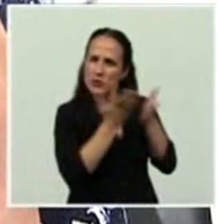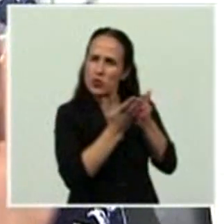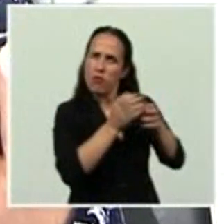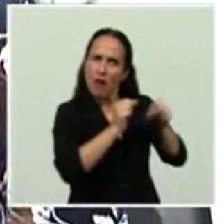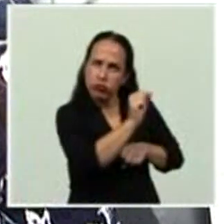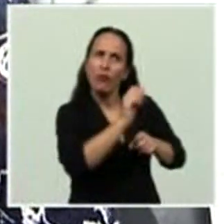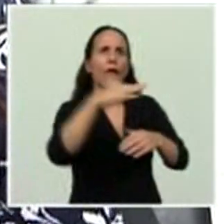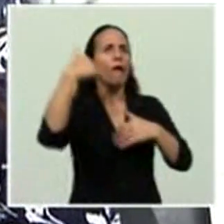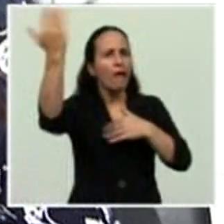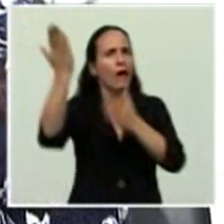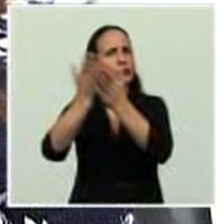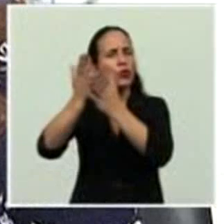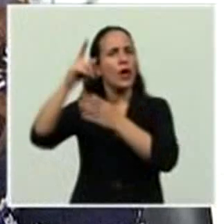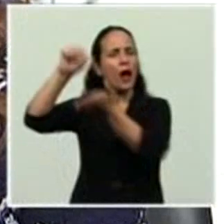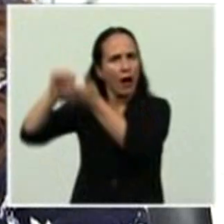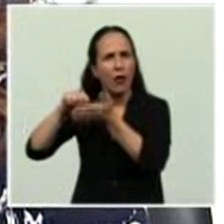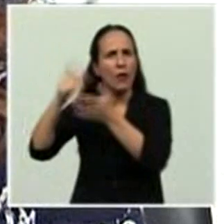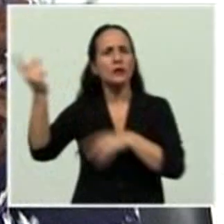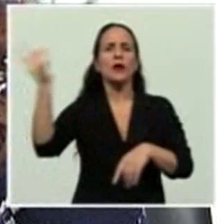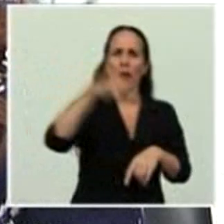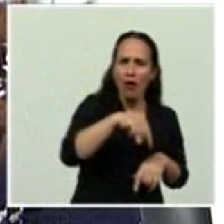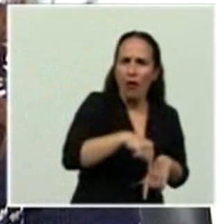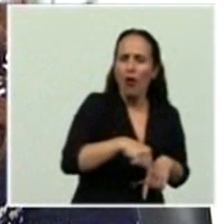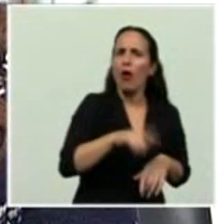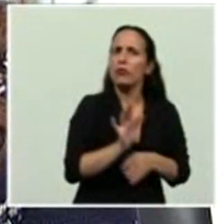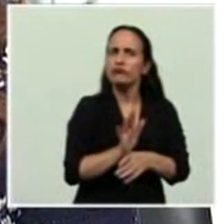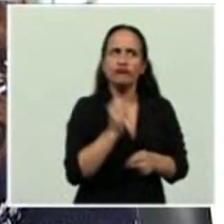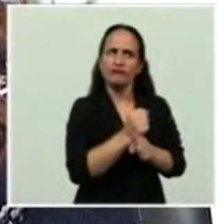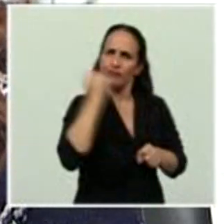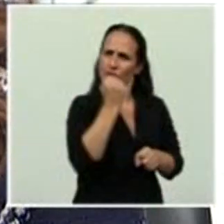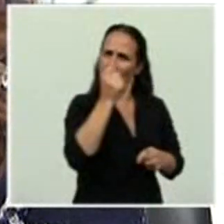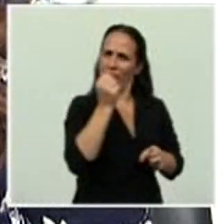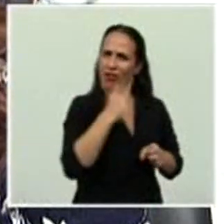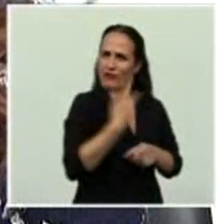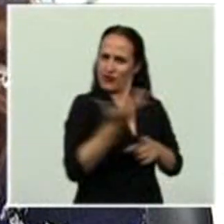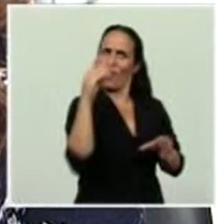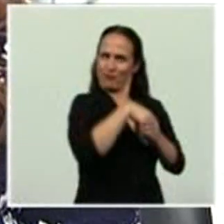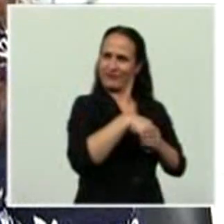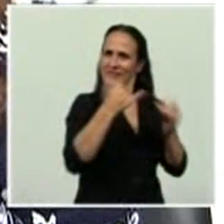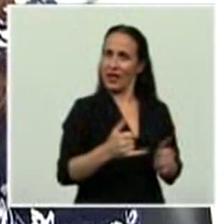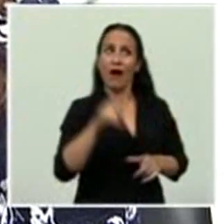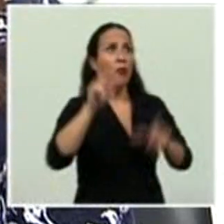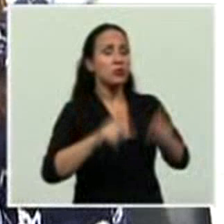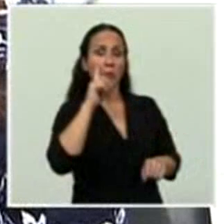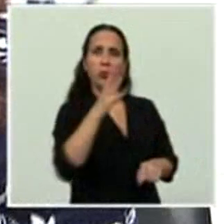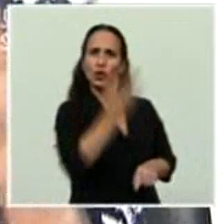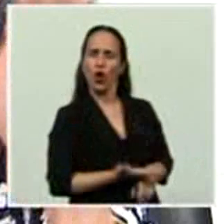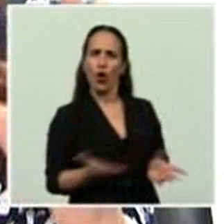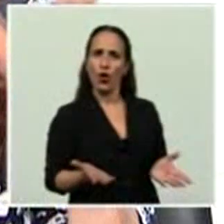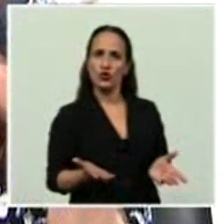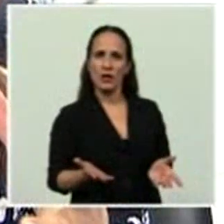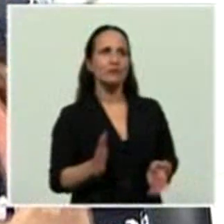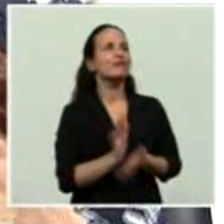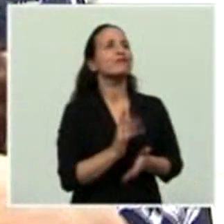ido perfeccionar al exterior que hoy son importantes miembros de nuestra sociedad y son desconocidos y nosotros